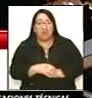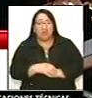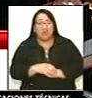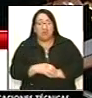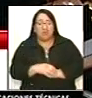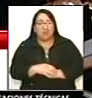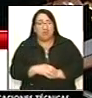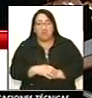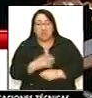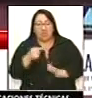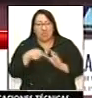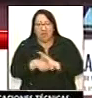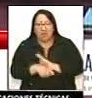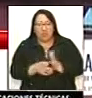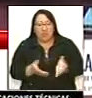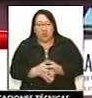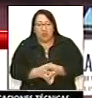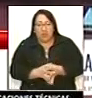diablo